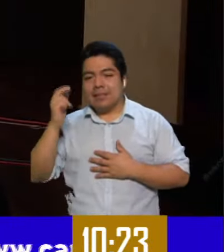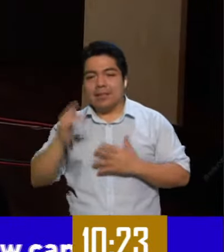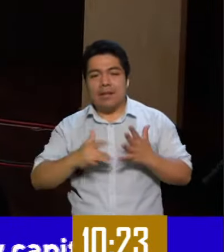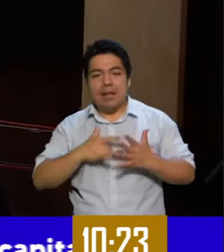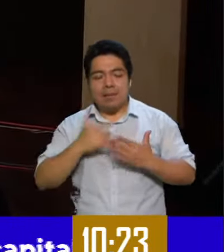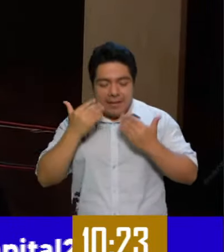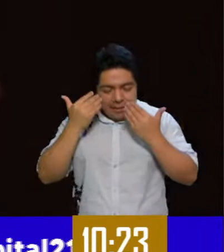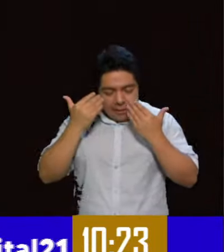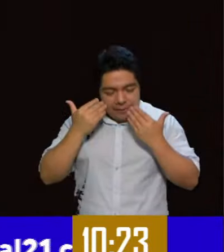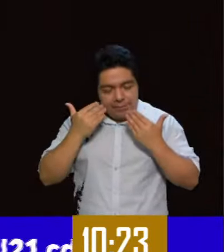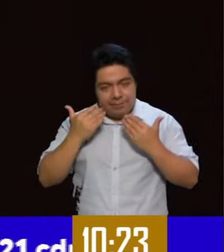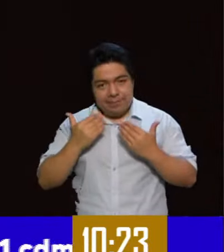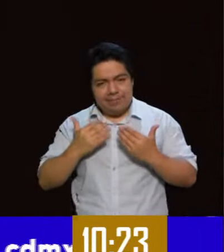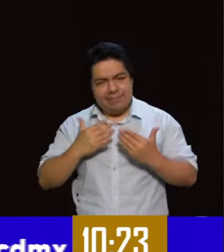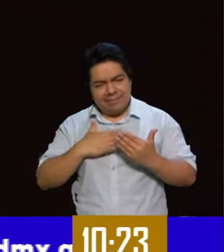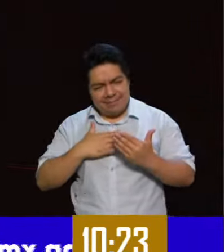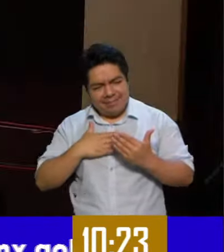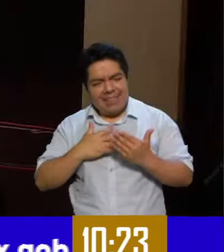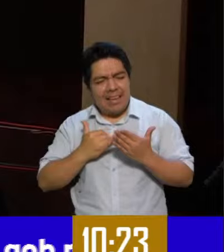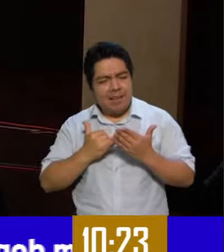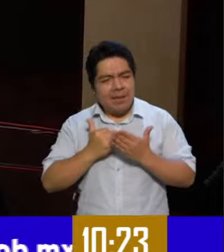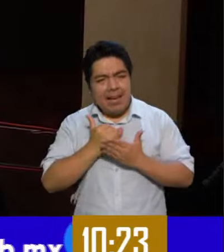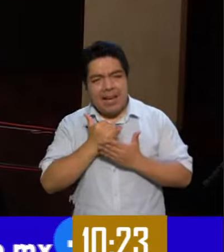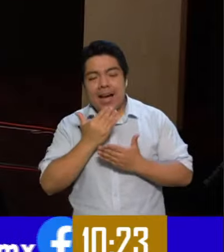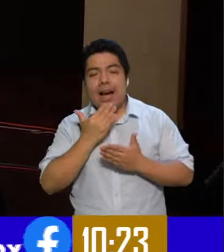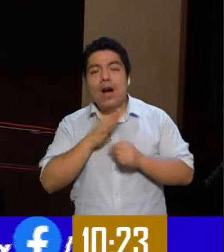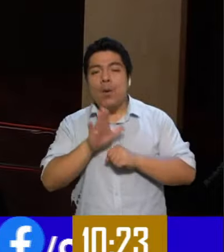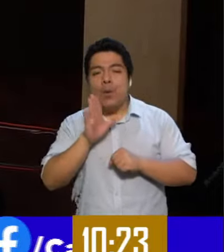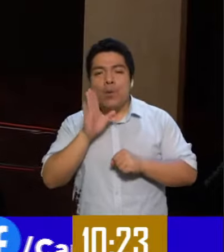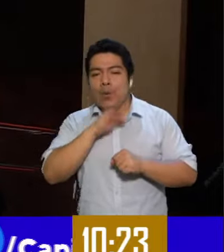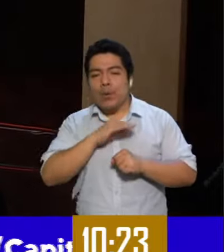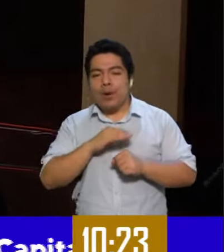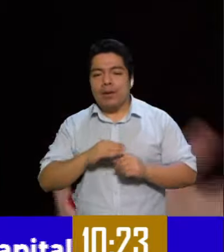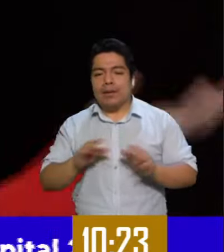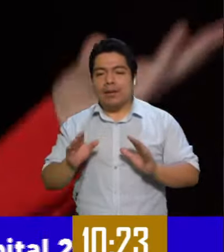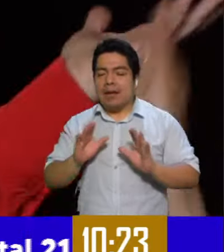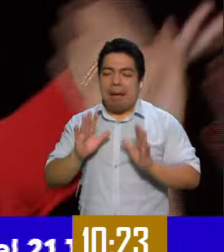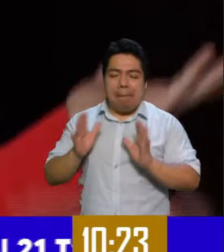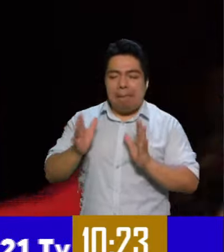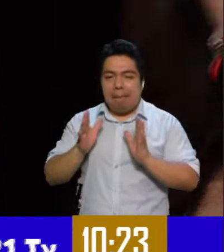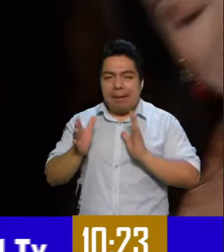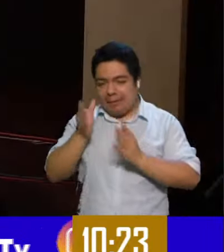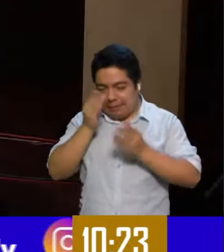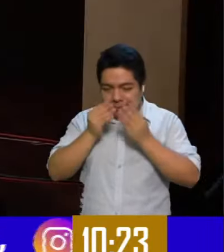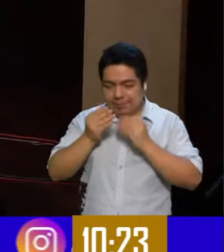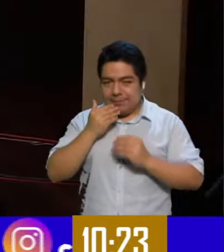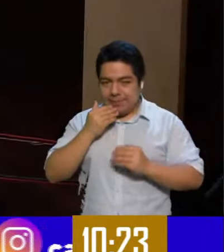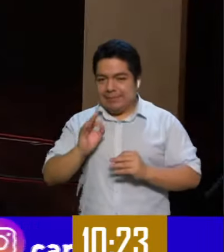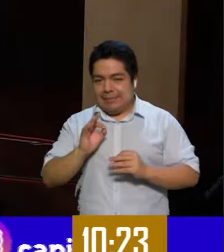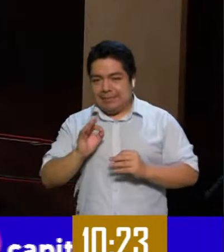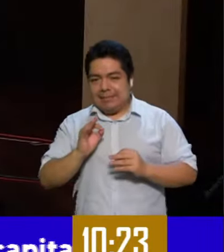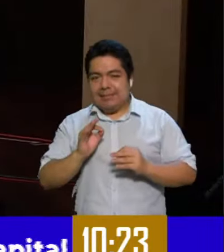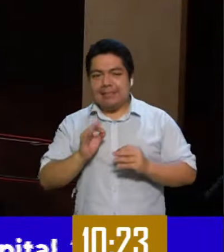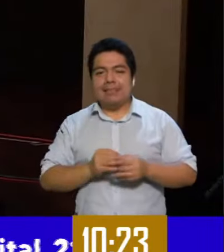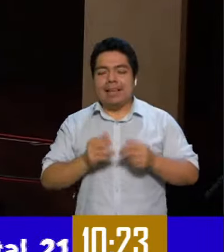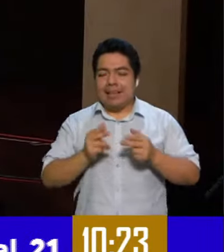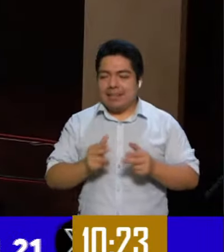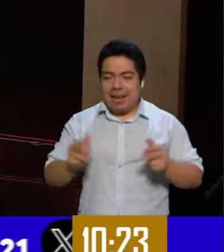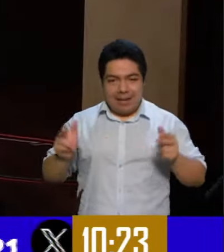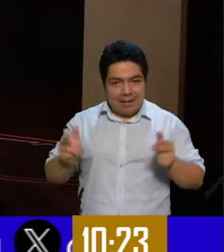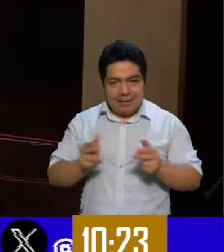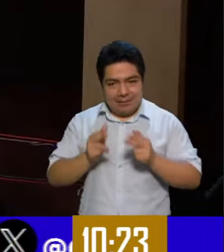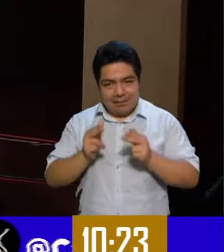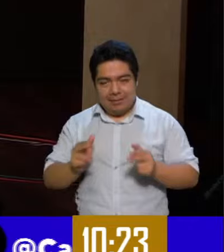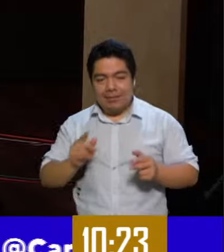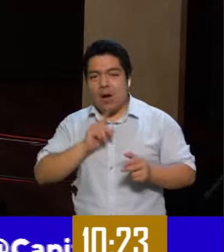ser yo la que decide que está Ahí mal. está la cosa. aprendí. ¡Eso! Ya la tiene. Ese es el libro Ponerme de